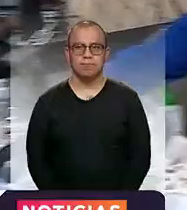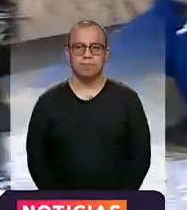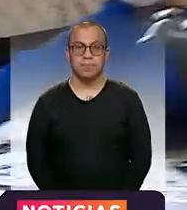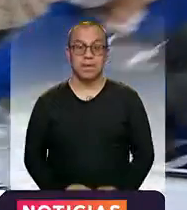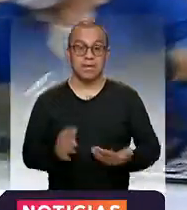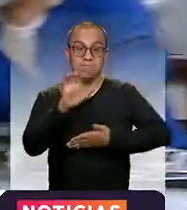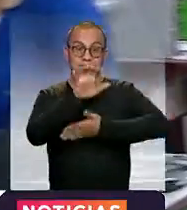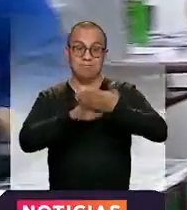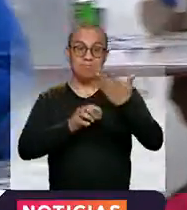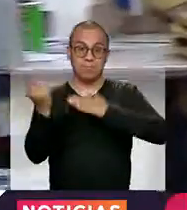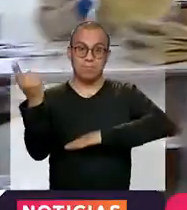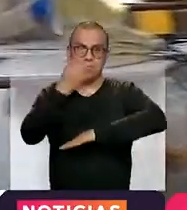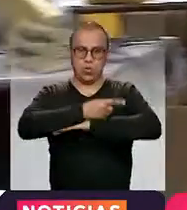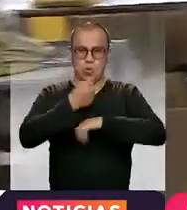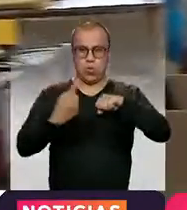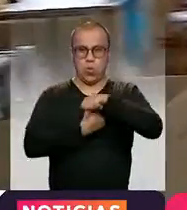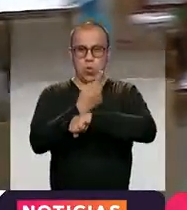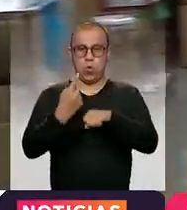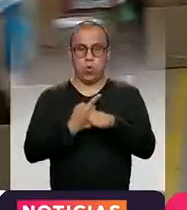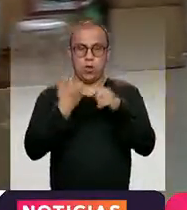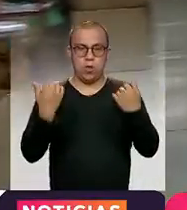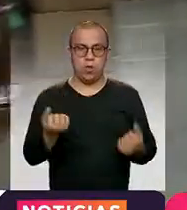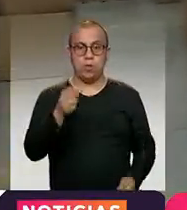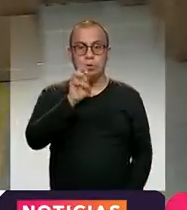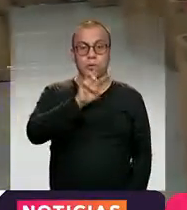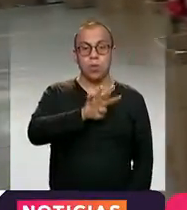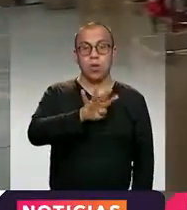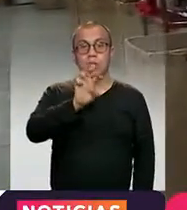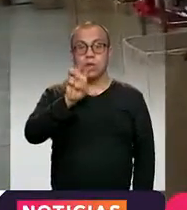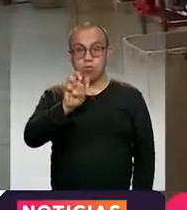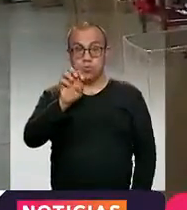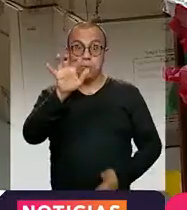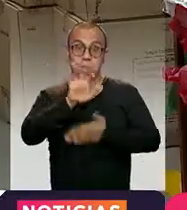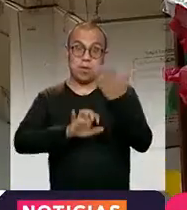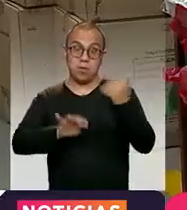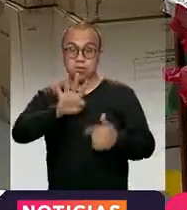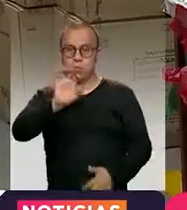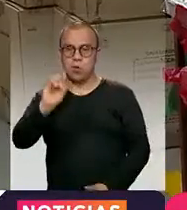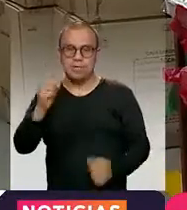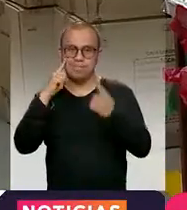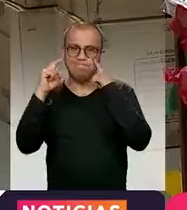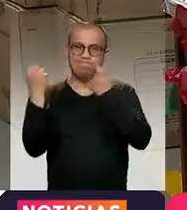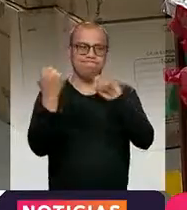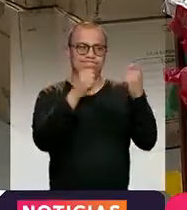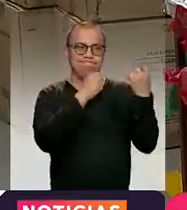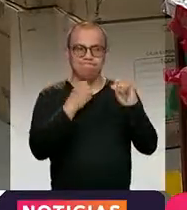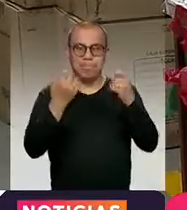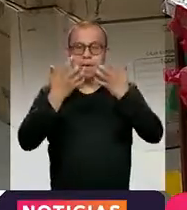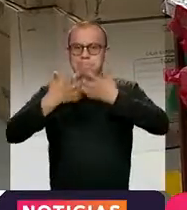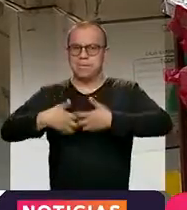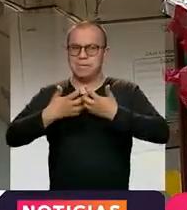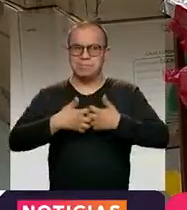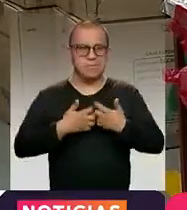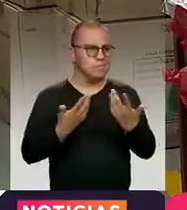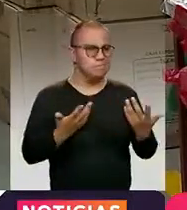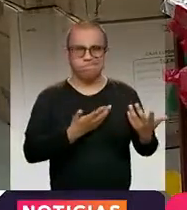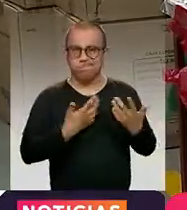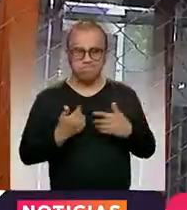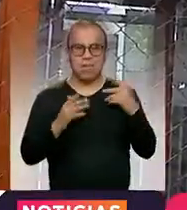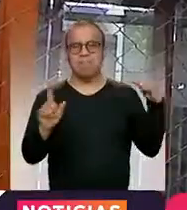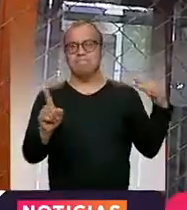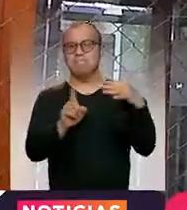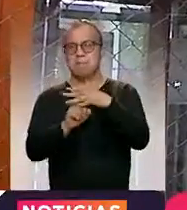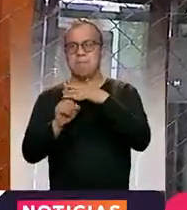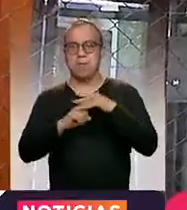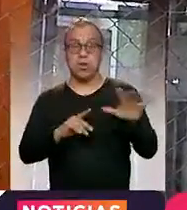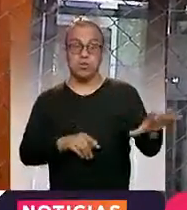La reducción en la jornada laboral en Colombia de 48 a 40 horas genera preocupación. Las empresas aseguran que esta iniciativa afecta a